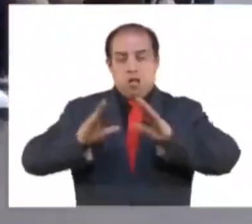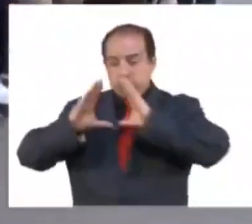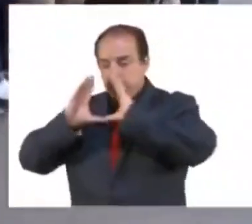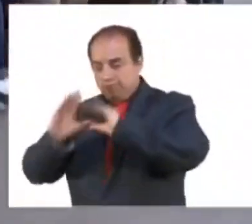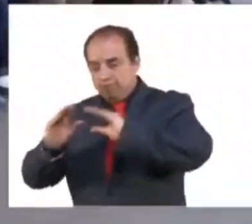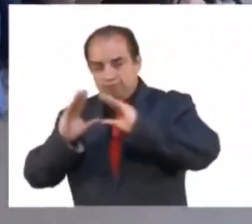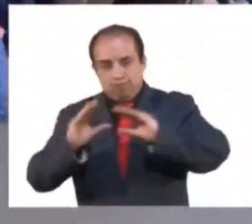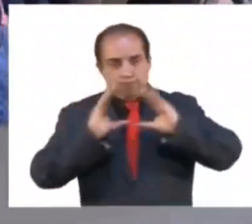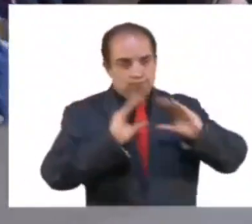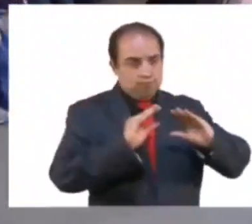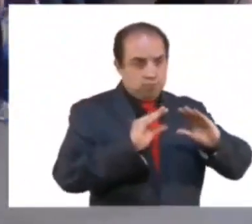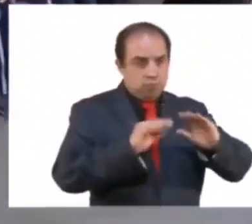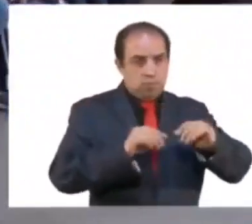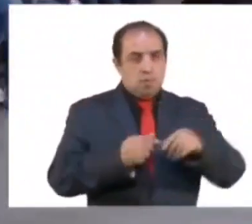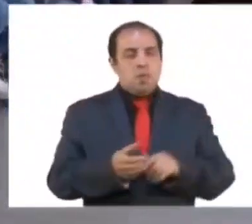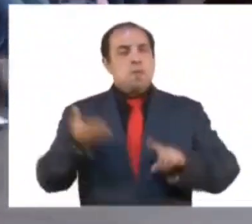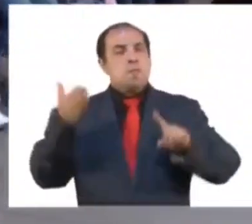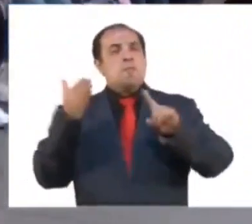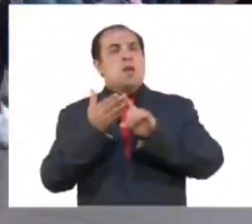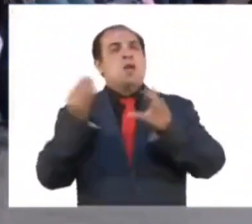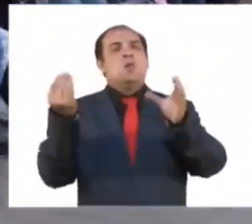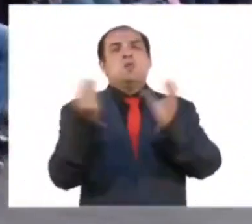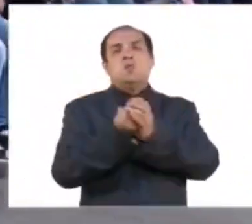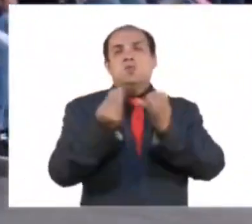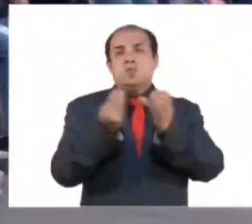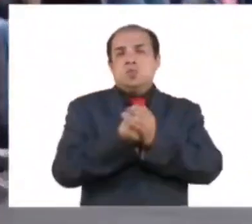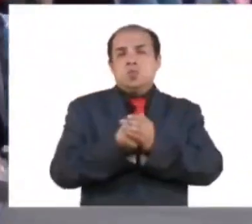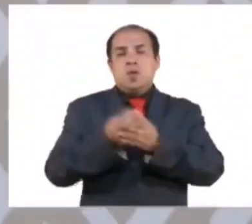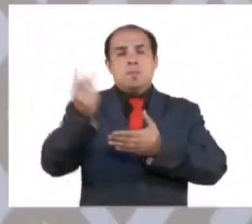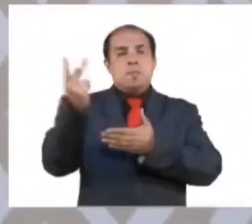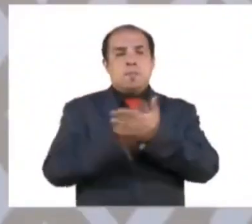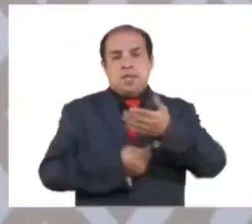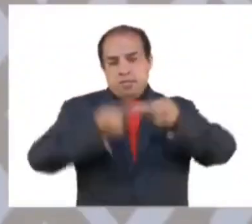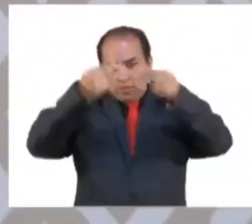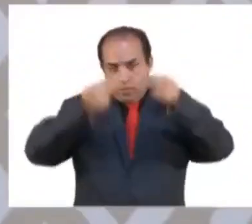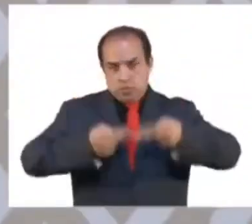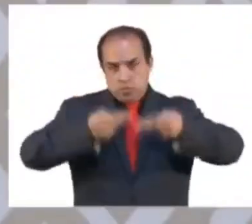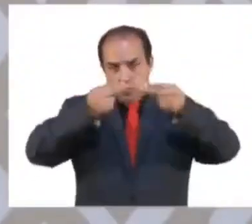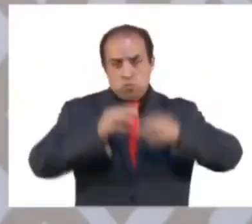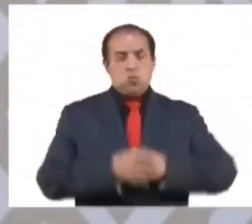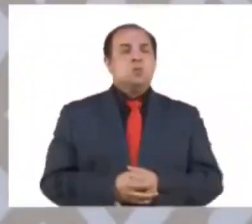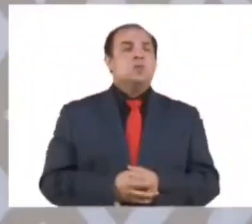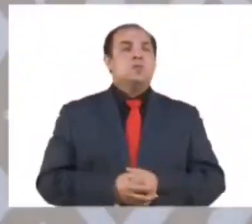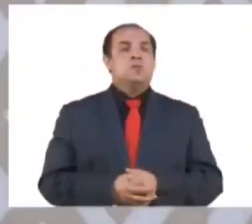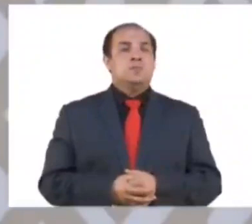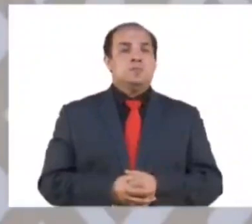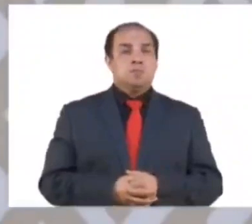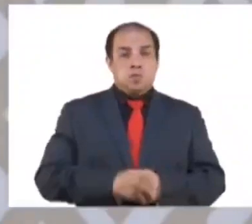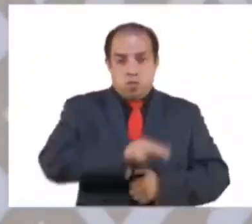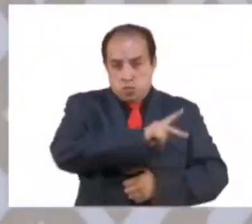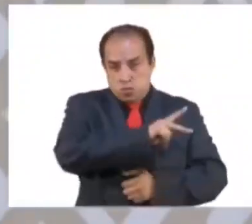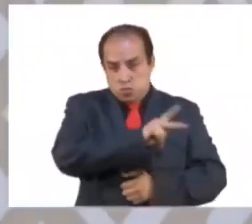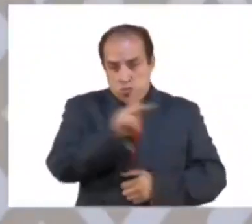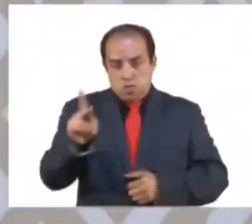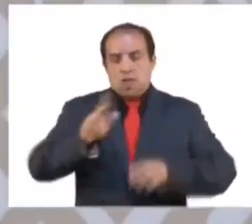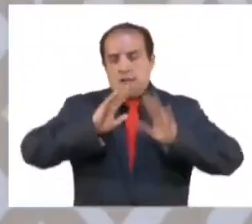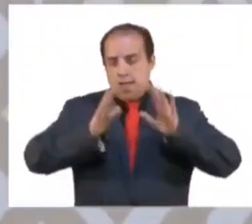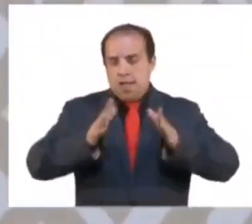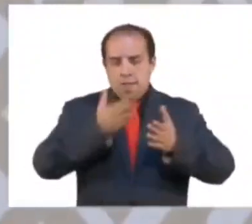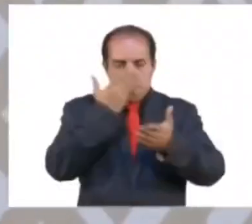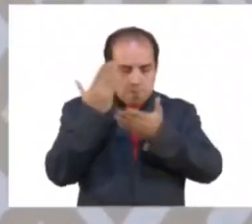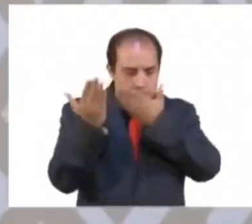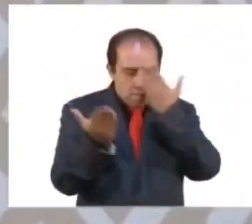por lo menos con el curso de plan de negocios, que todas ustedes hicieron para